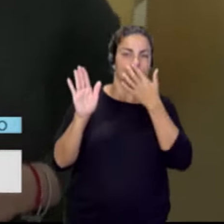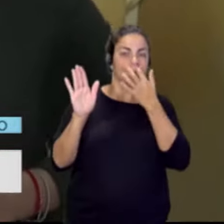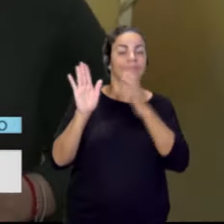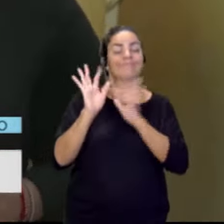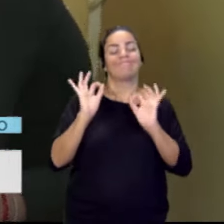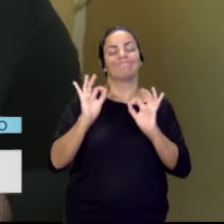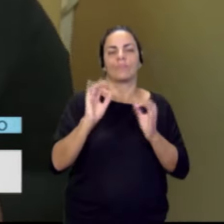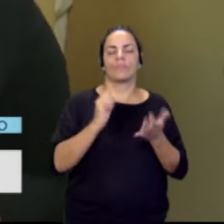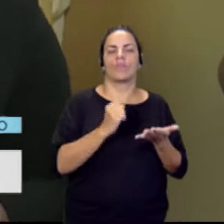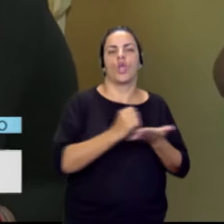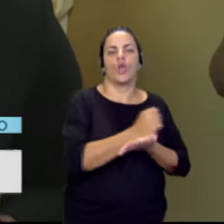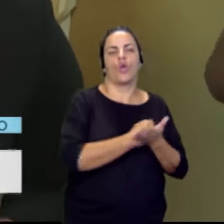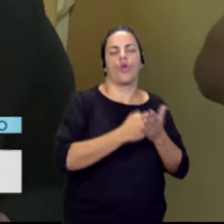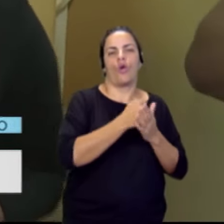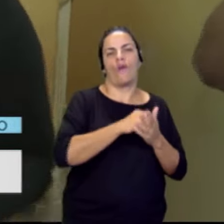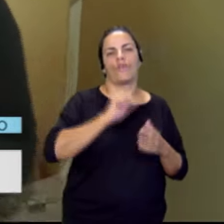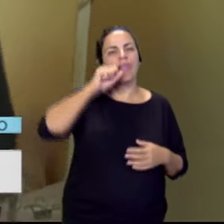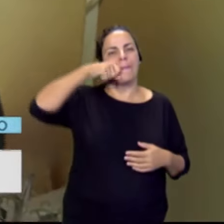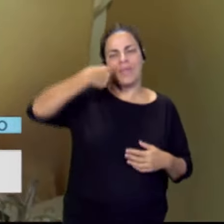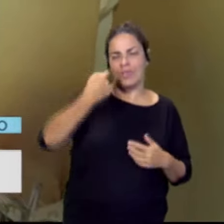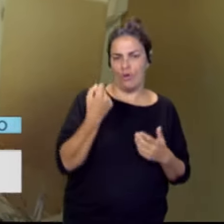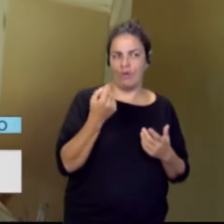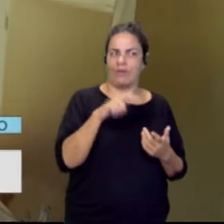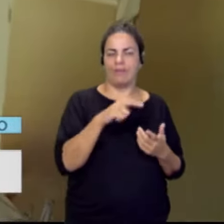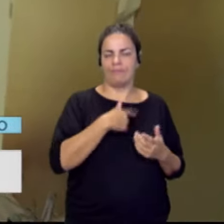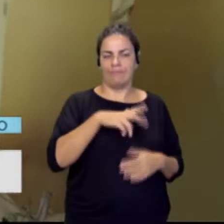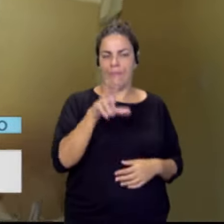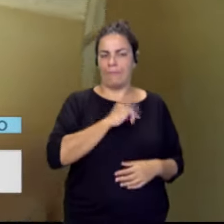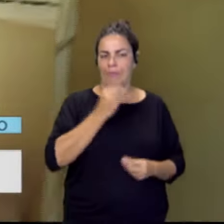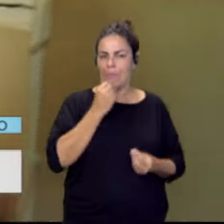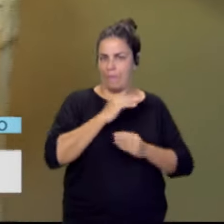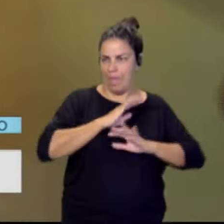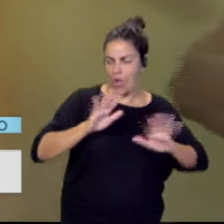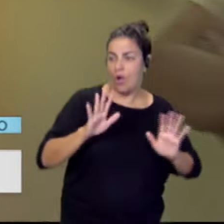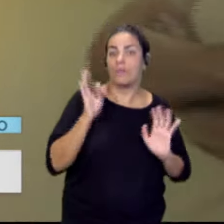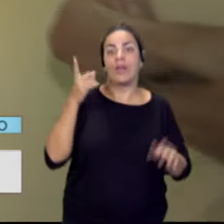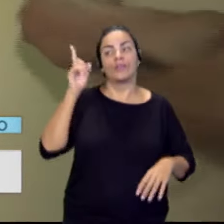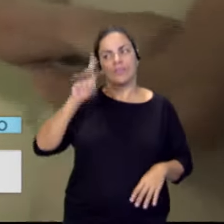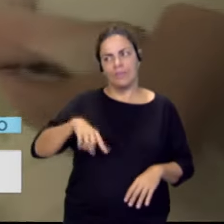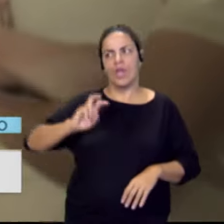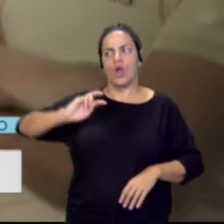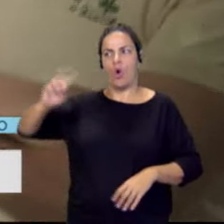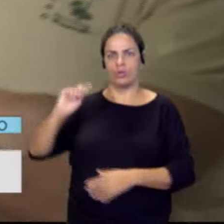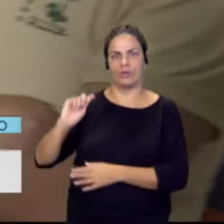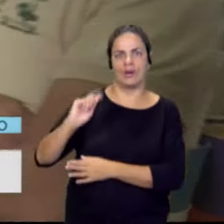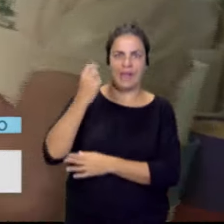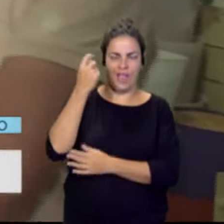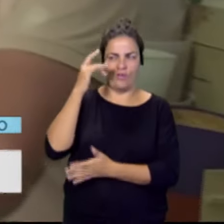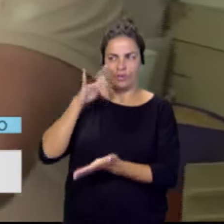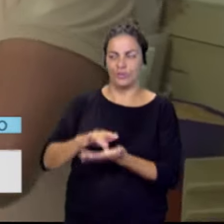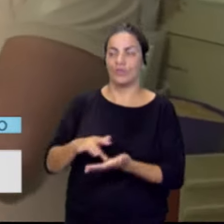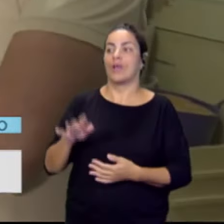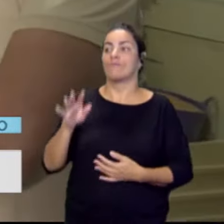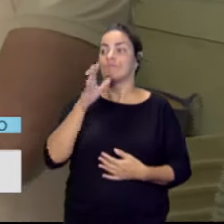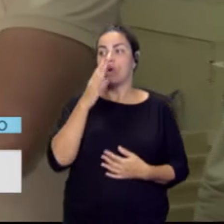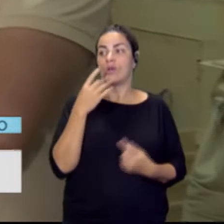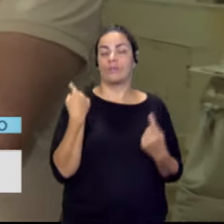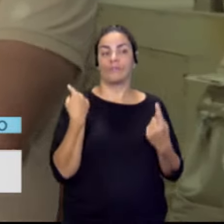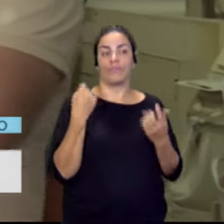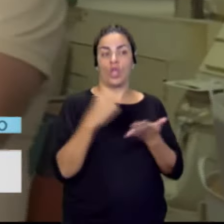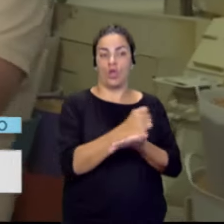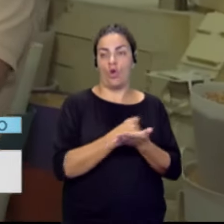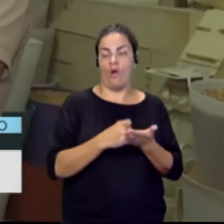el que se ha llevado el premio de mejor gofio de Canarias. Pero también se ha cumplido otro récord, que es que cada uno de los gofios que